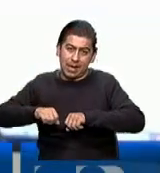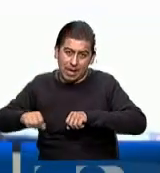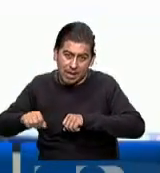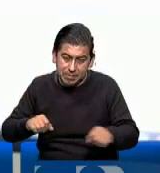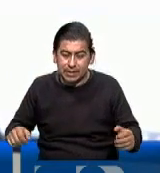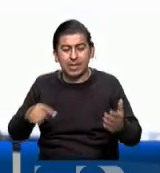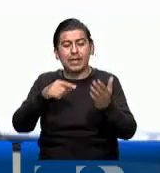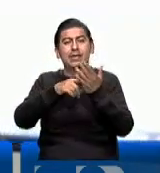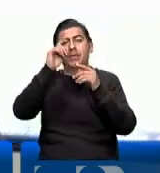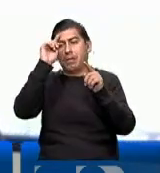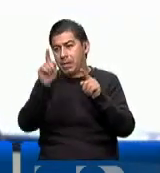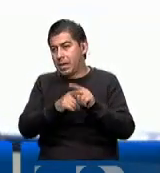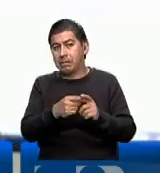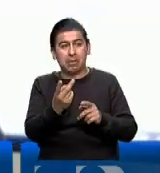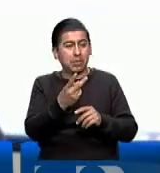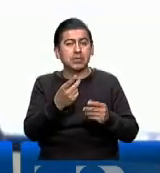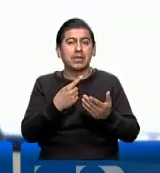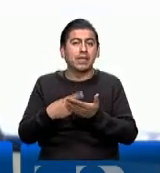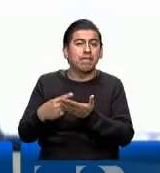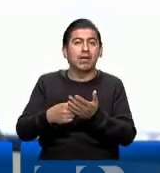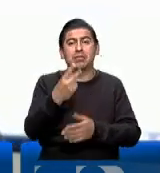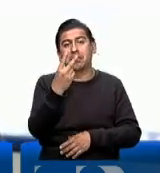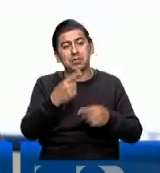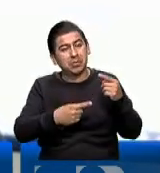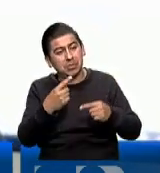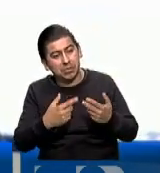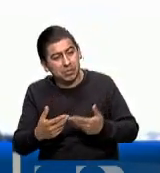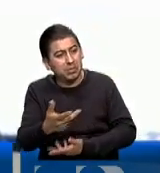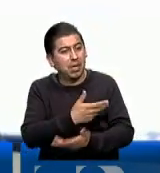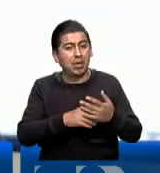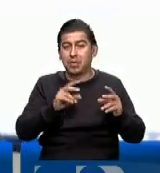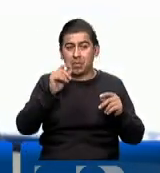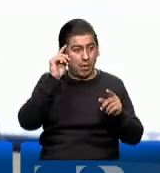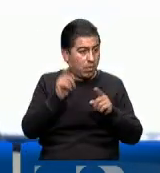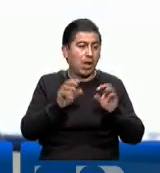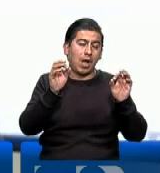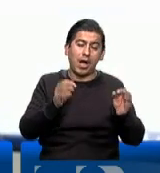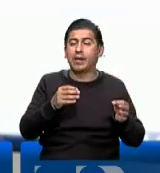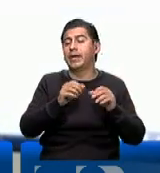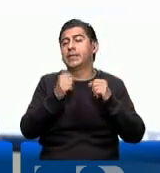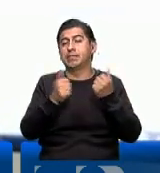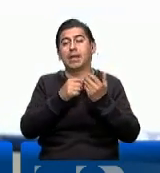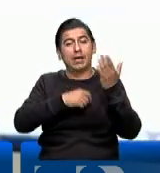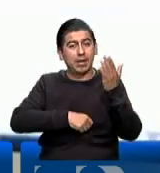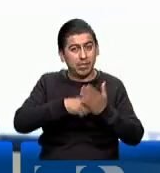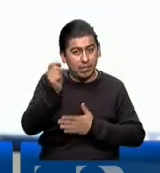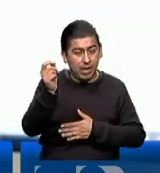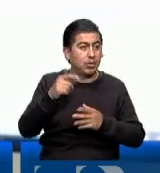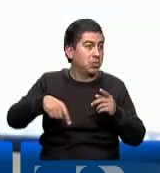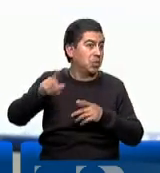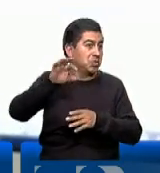realizar los dos debates que el proyecto de ley derogatoria del decreto ley sea aprobado por la asamblea con mayoría